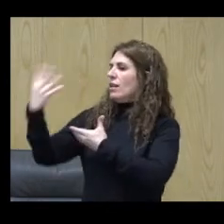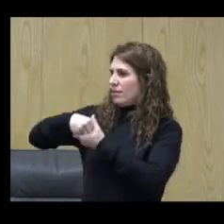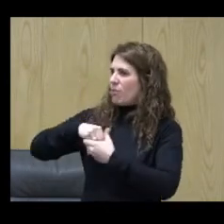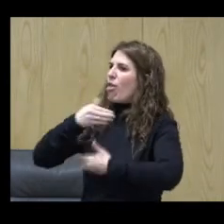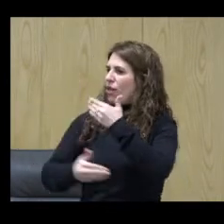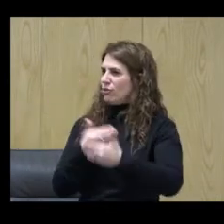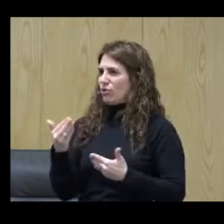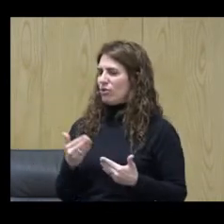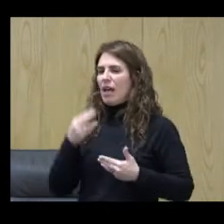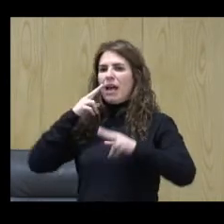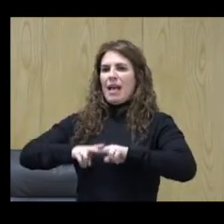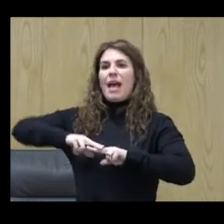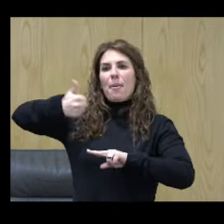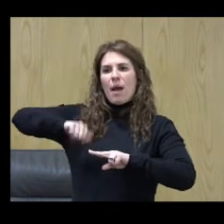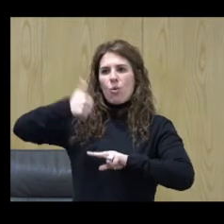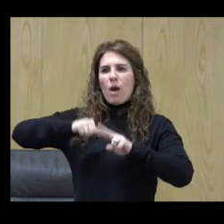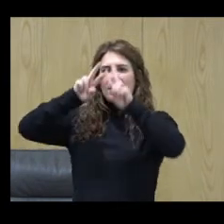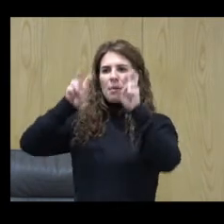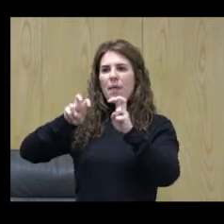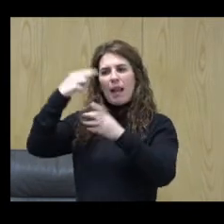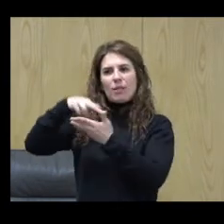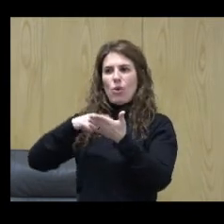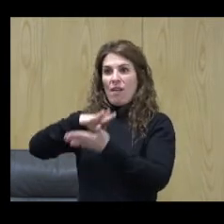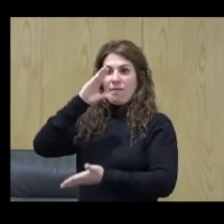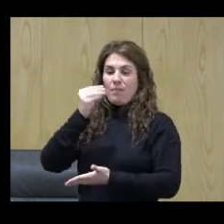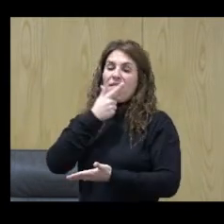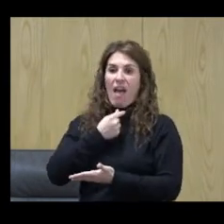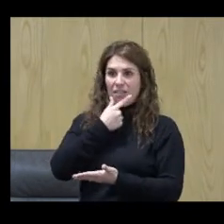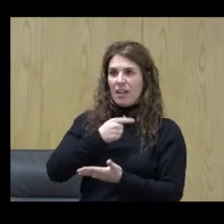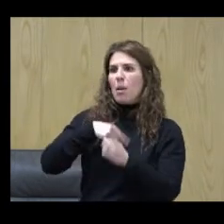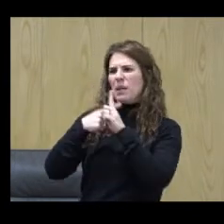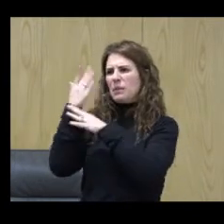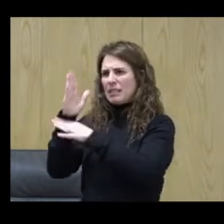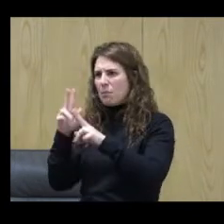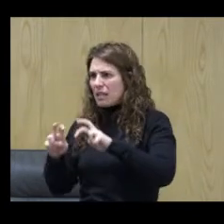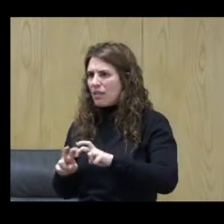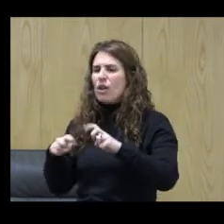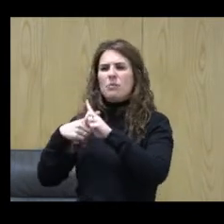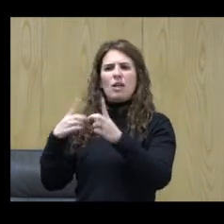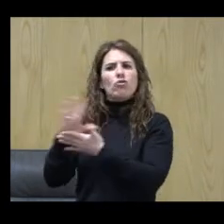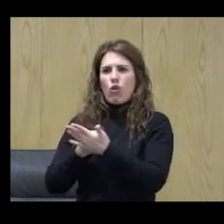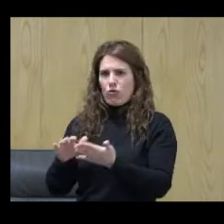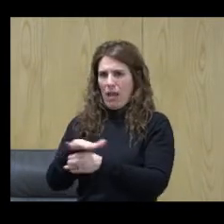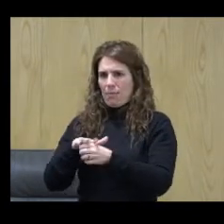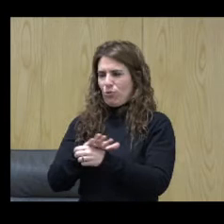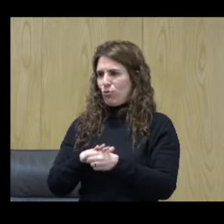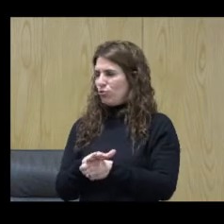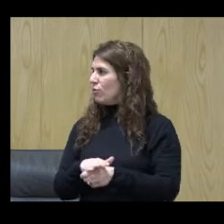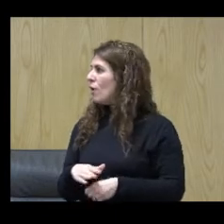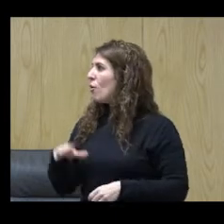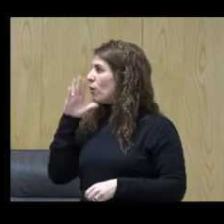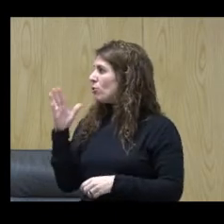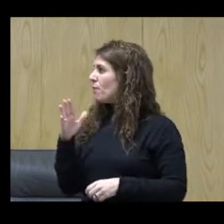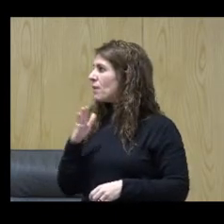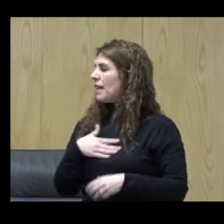solo evaluando la lectura fácil, por ejemplo, sino presentando las investigaciones en todos los ámbitos, ¿no? Y quería que destacáramos